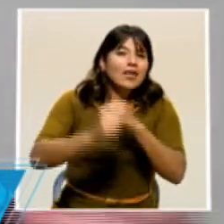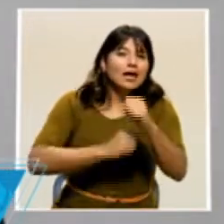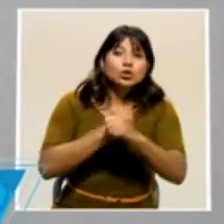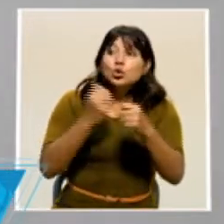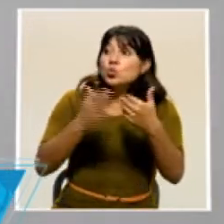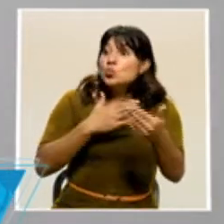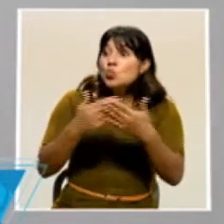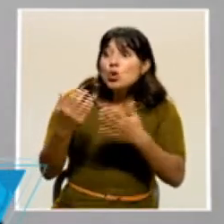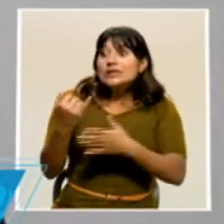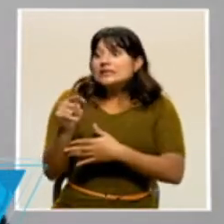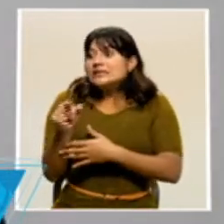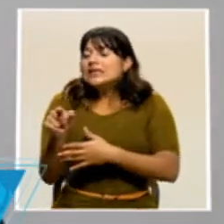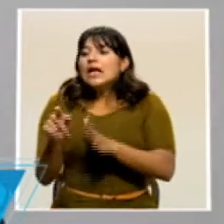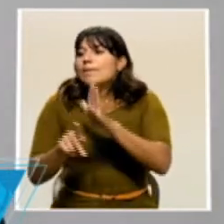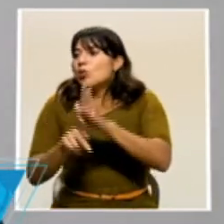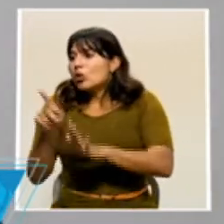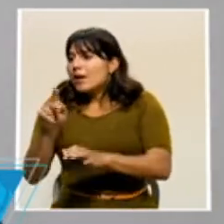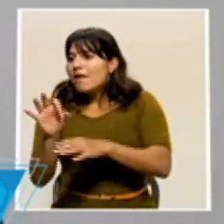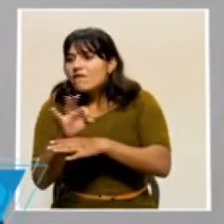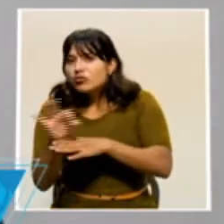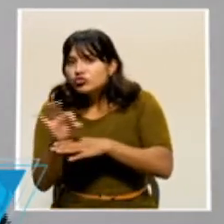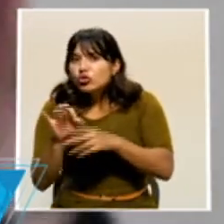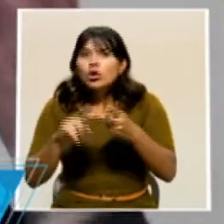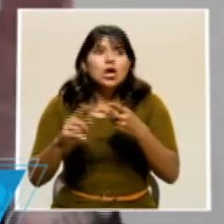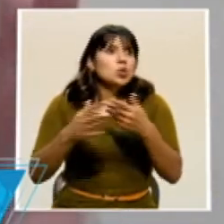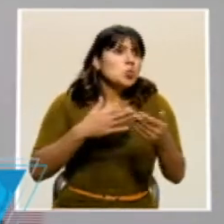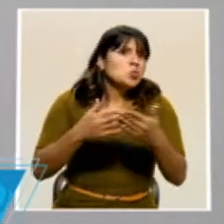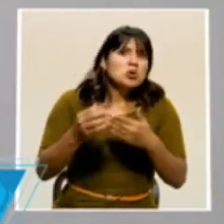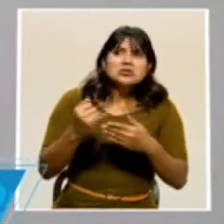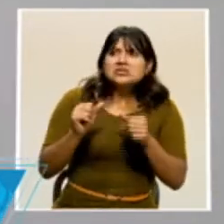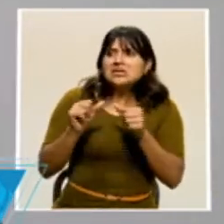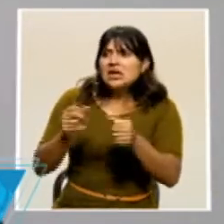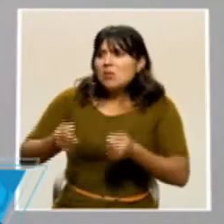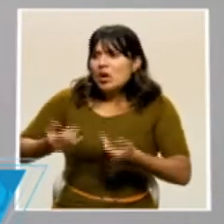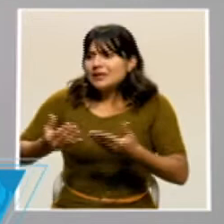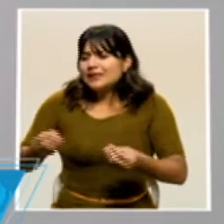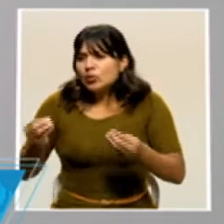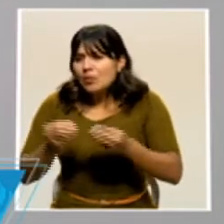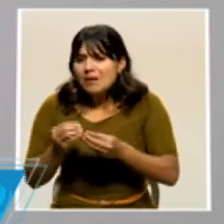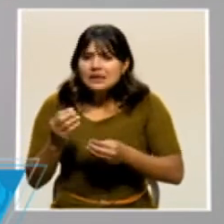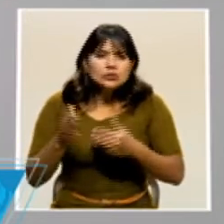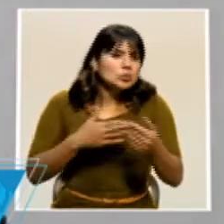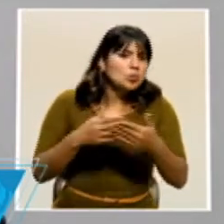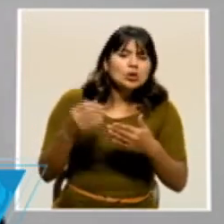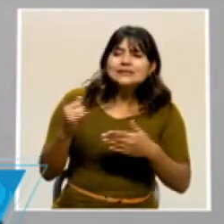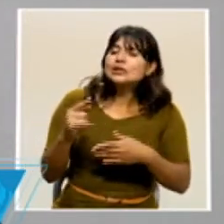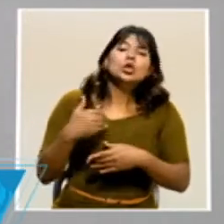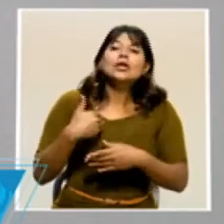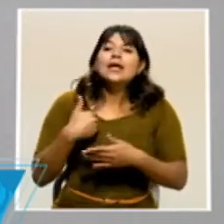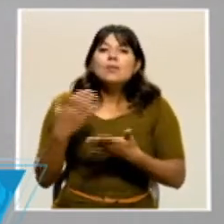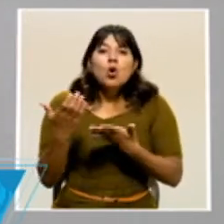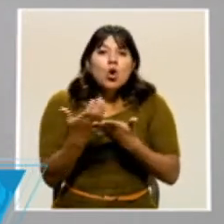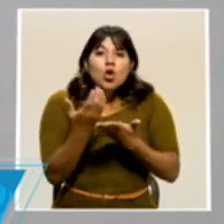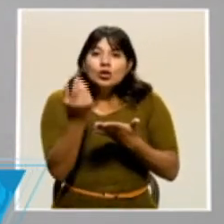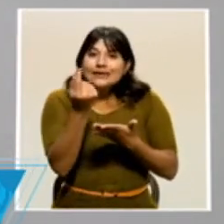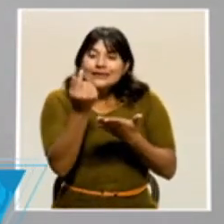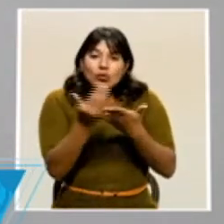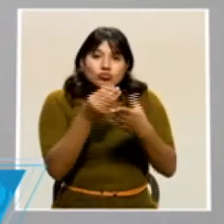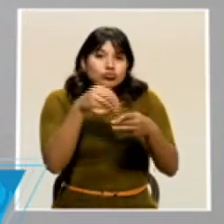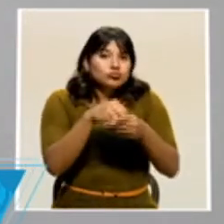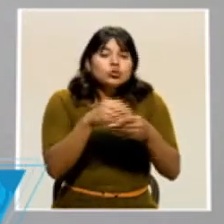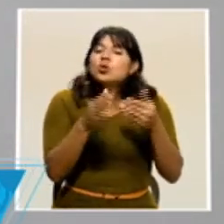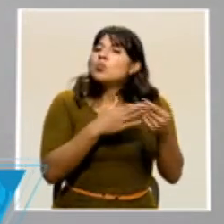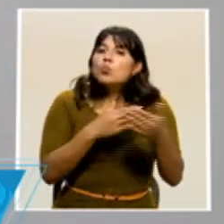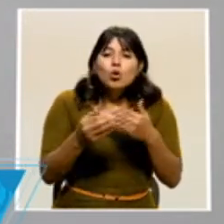si estamos con niveles de gastos altísimos y no tenemos ingresos, siempre hay que pasarlo, aunque ahora yo reconozco también que la